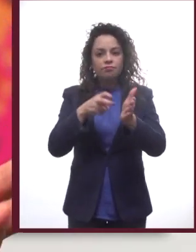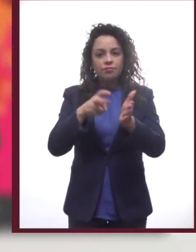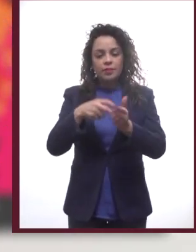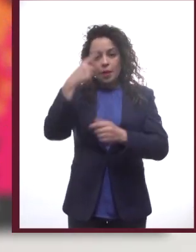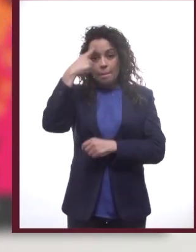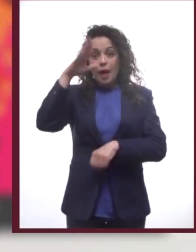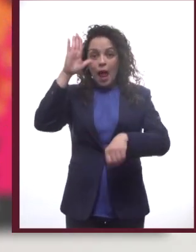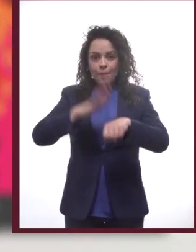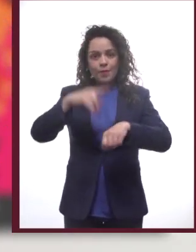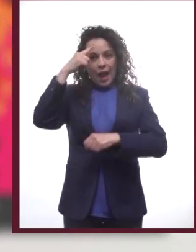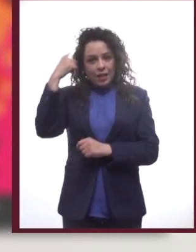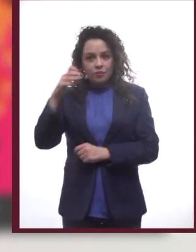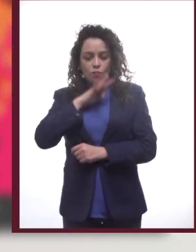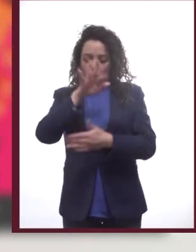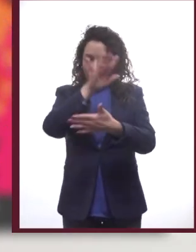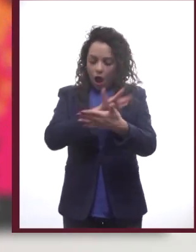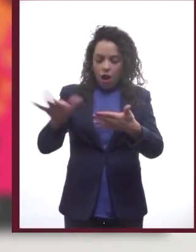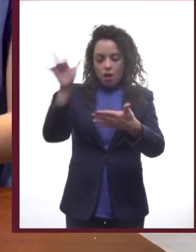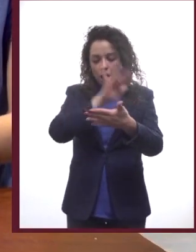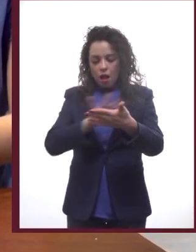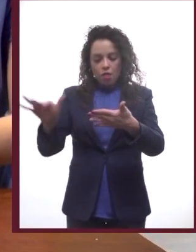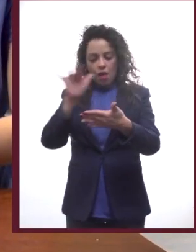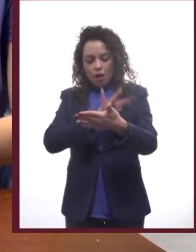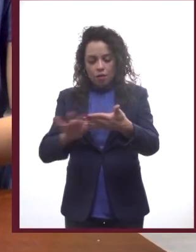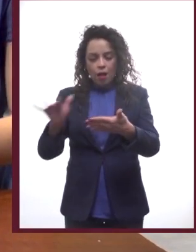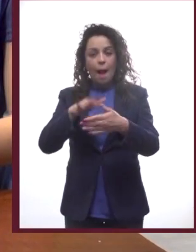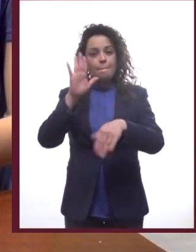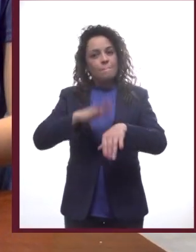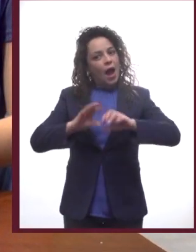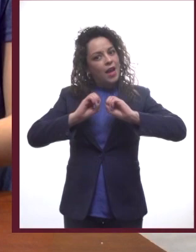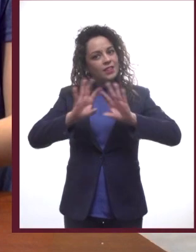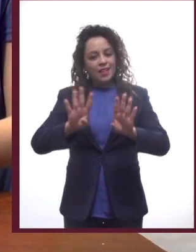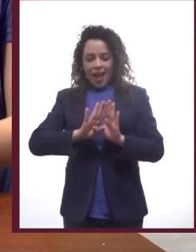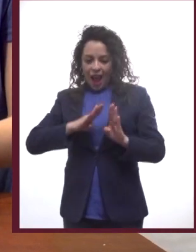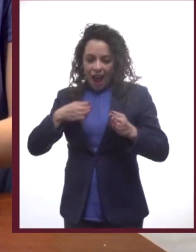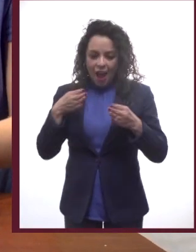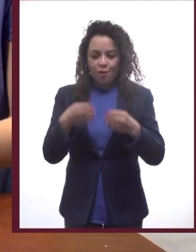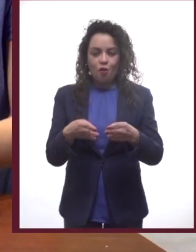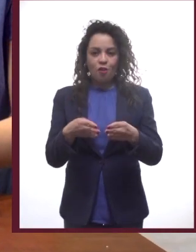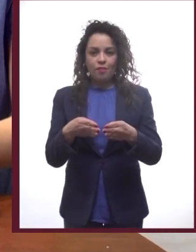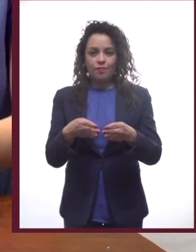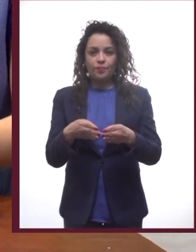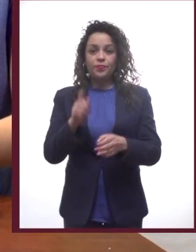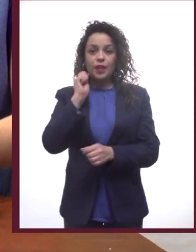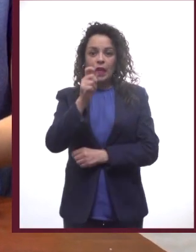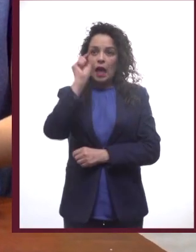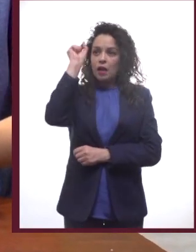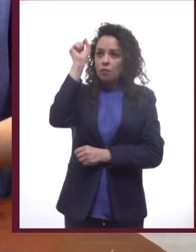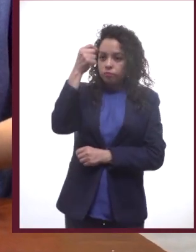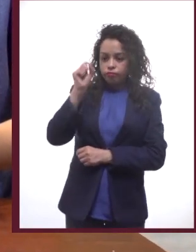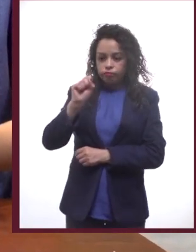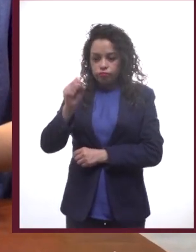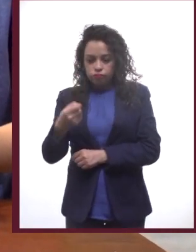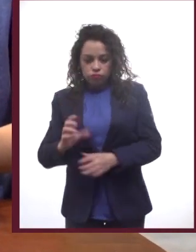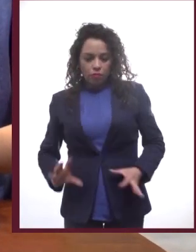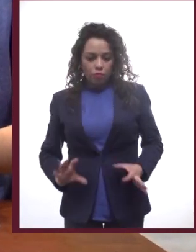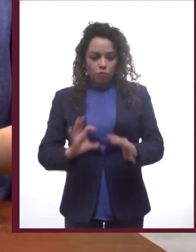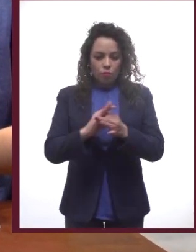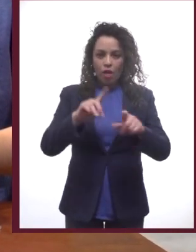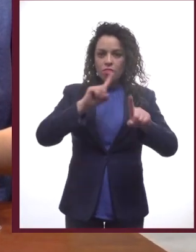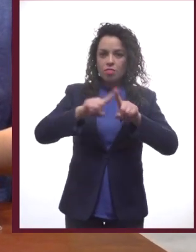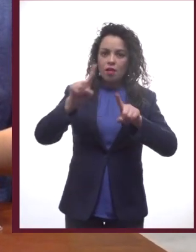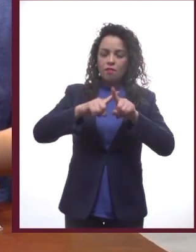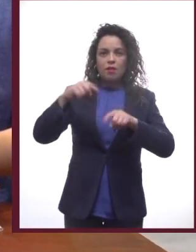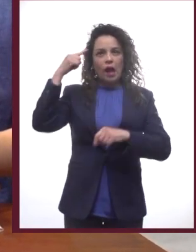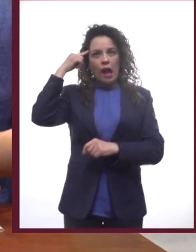se le busca dar mayor fluidez al texto con una sintaxis precisa. El uso preciso de la puntuación y de la unificación